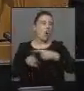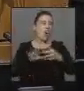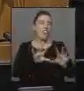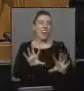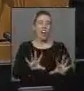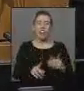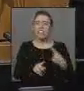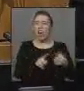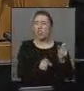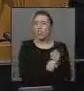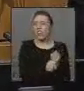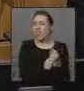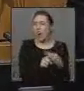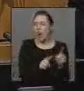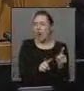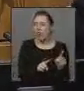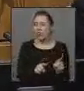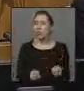tipo de tarea.